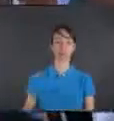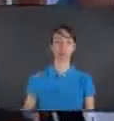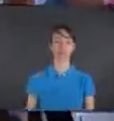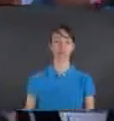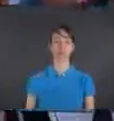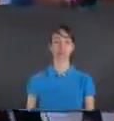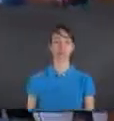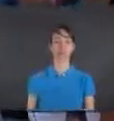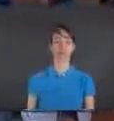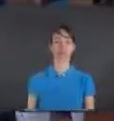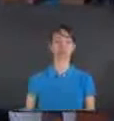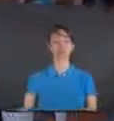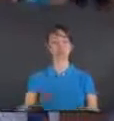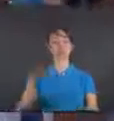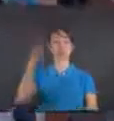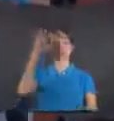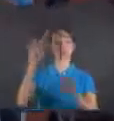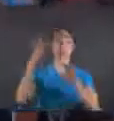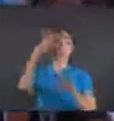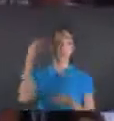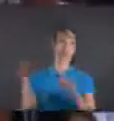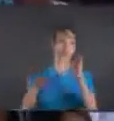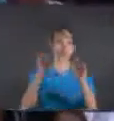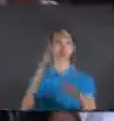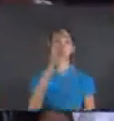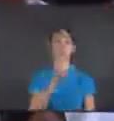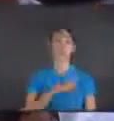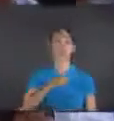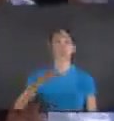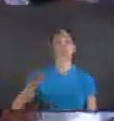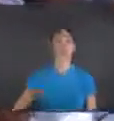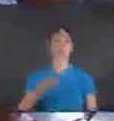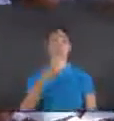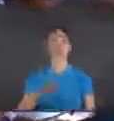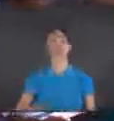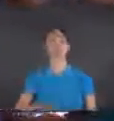levantada. Como que dice, no se lo creo, pero...